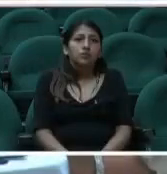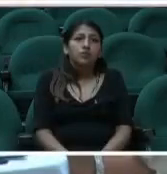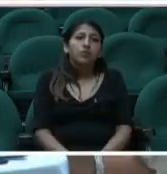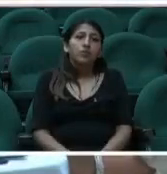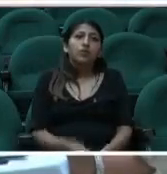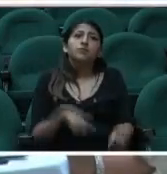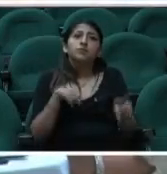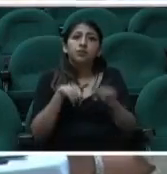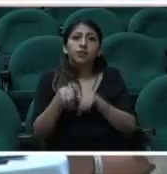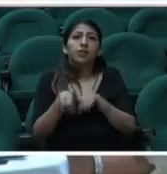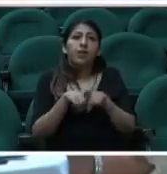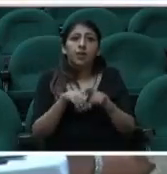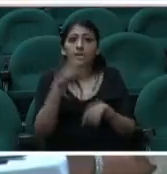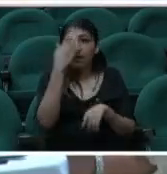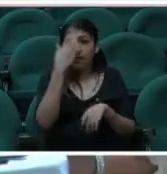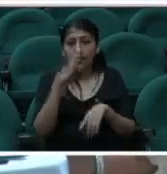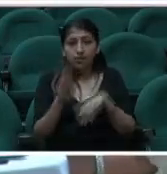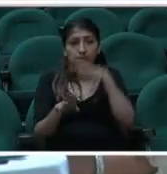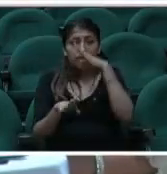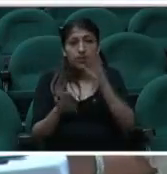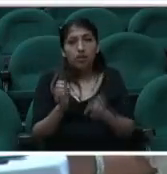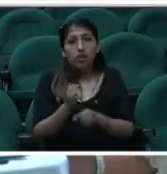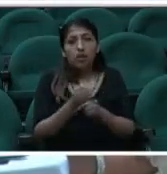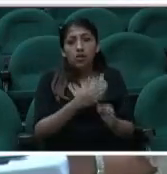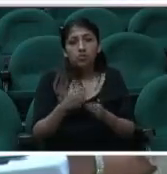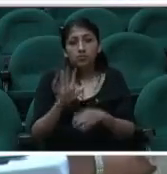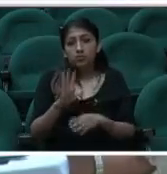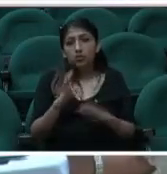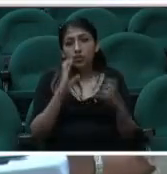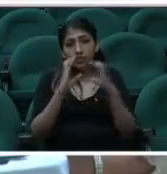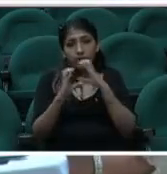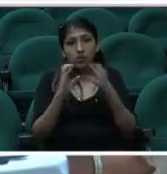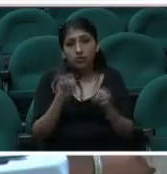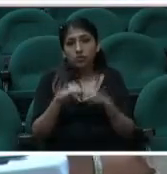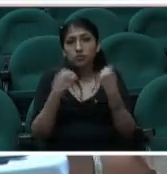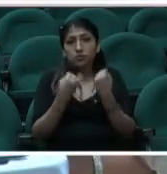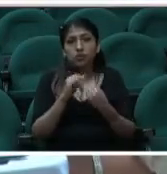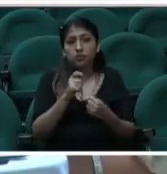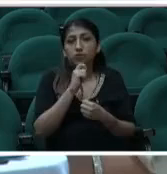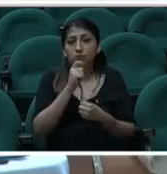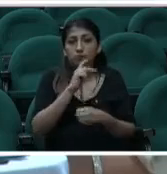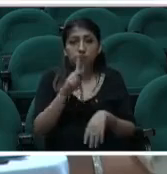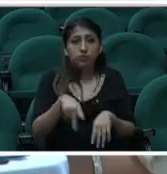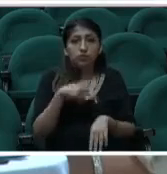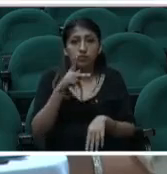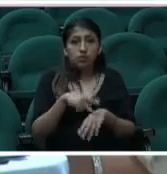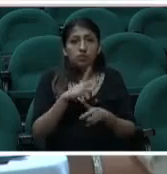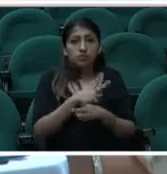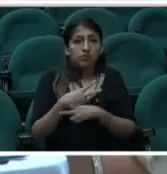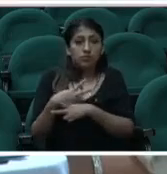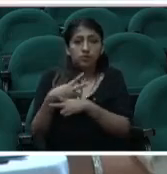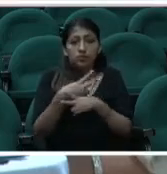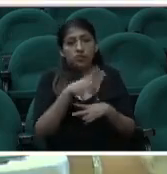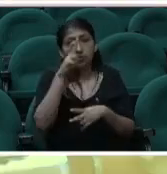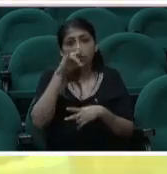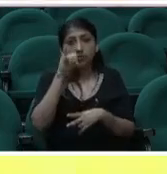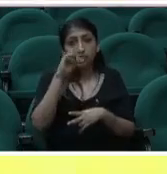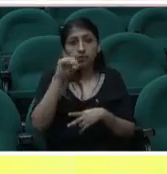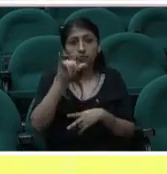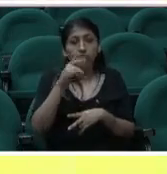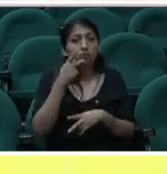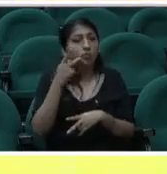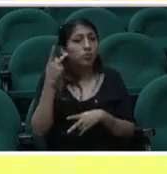el debate frente a frente organizado por la asociación de comunicadores sociales y periodistas profesionales de pastaza rima y puyo